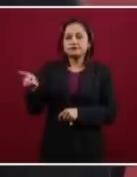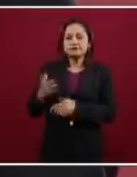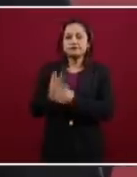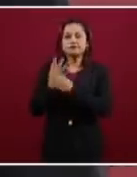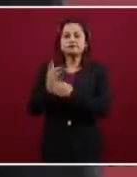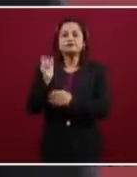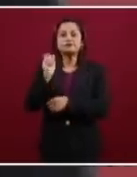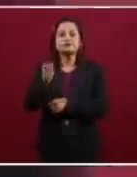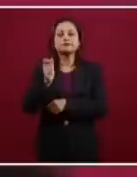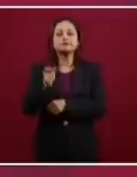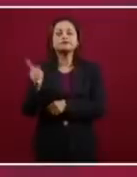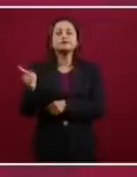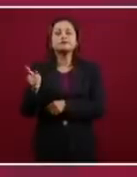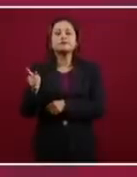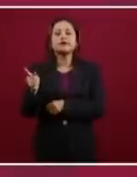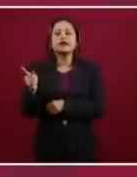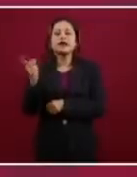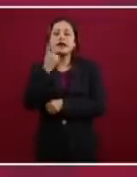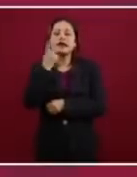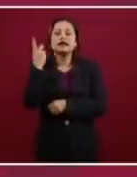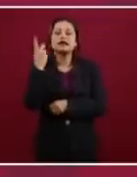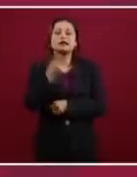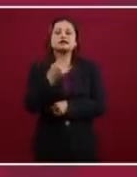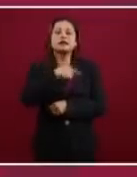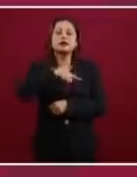queremos como el huevo de la serpiente